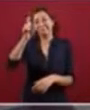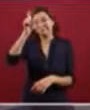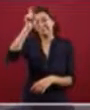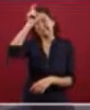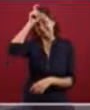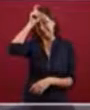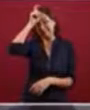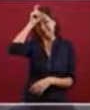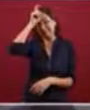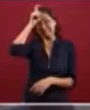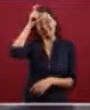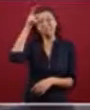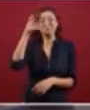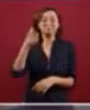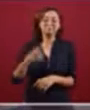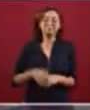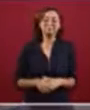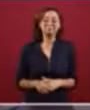Hay pues